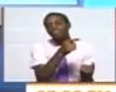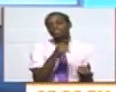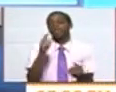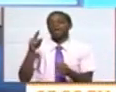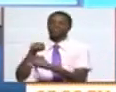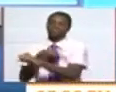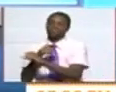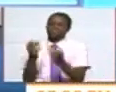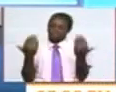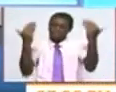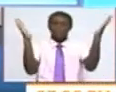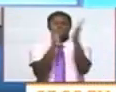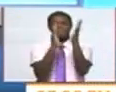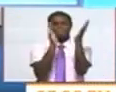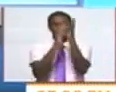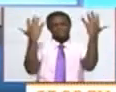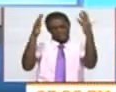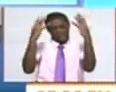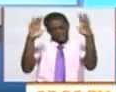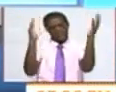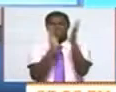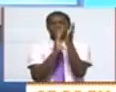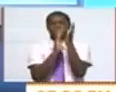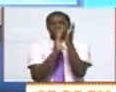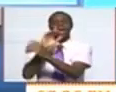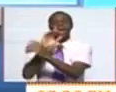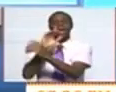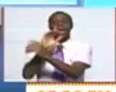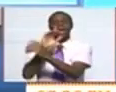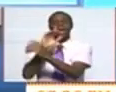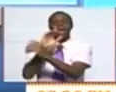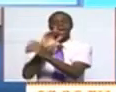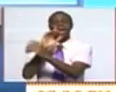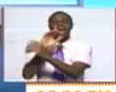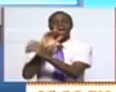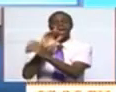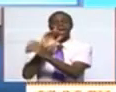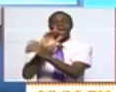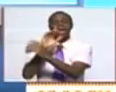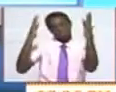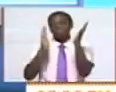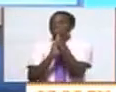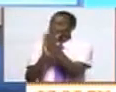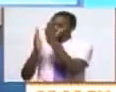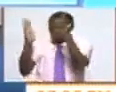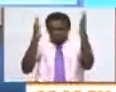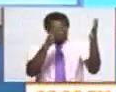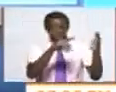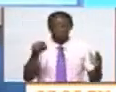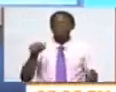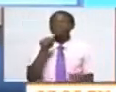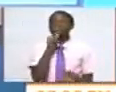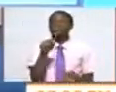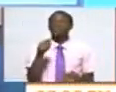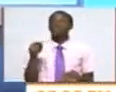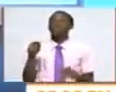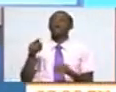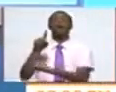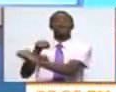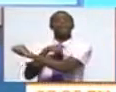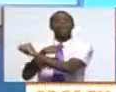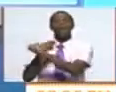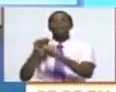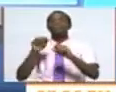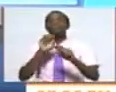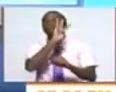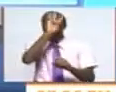de La Iguana y un aplauso. Plau, convertido en el primer medio de comunicación